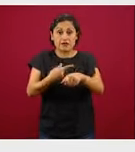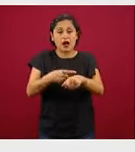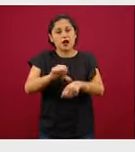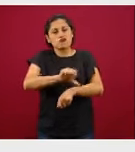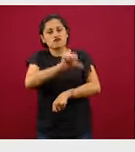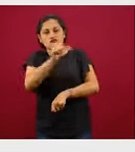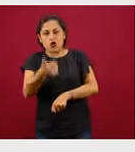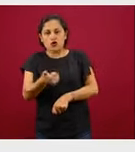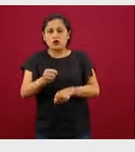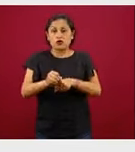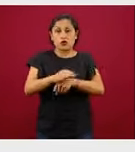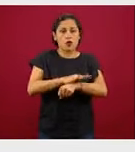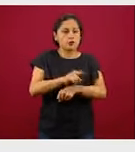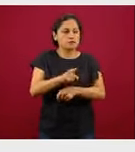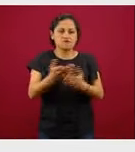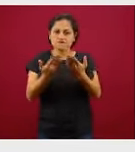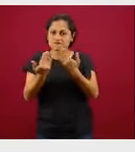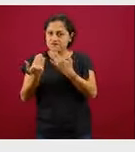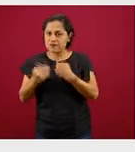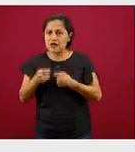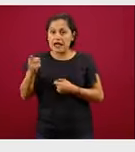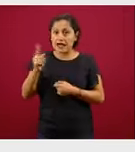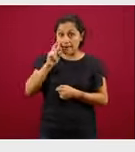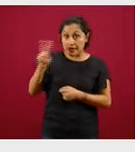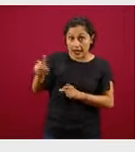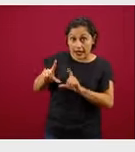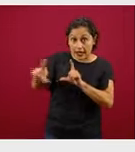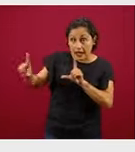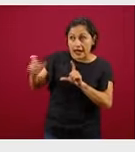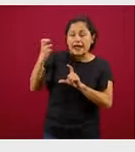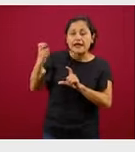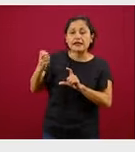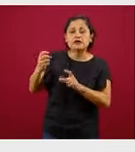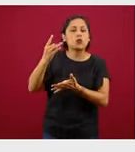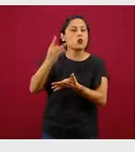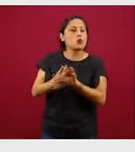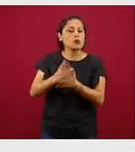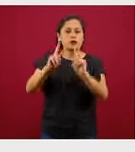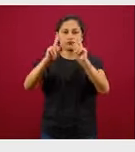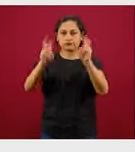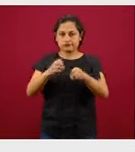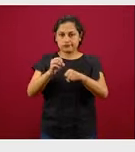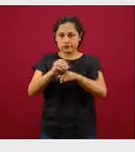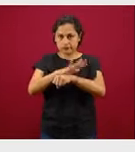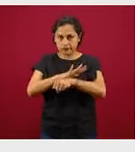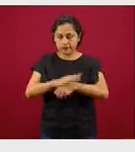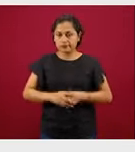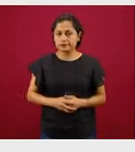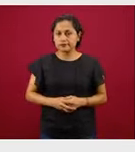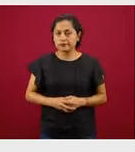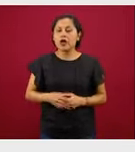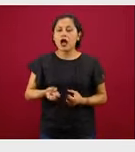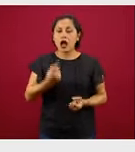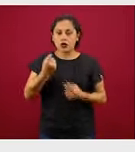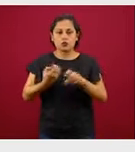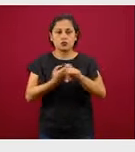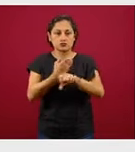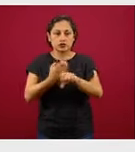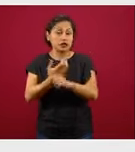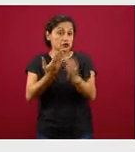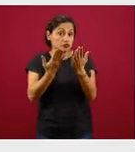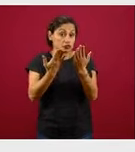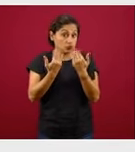a la estadística de COVID. Todos estos pacientes son traslados COVID y en algunos casos, algunas entidades federativas no